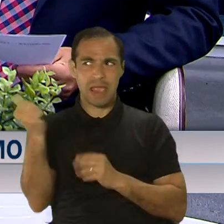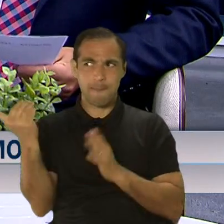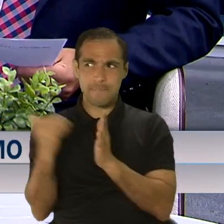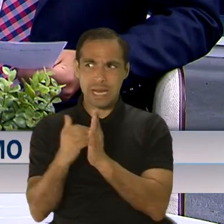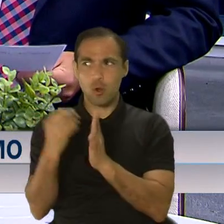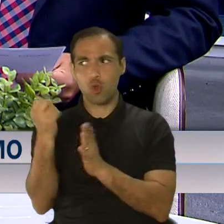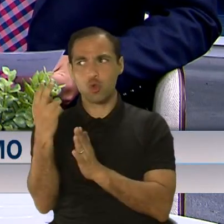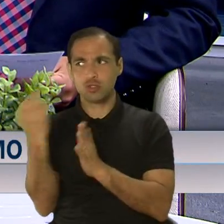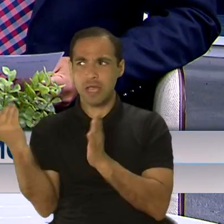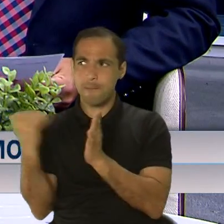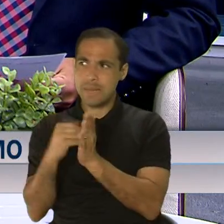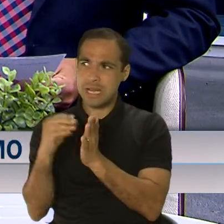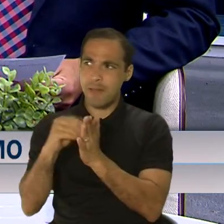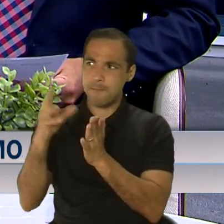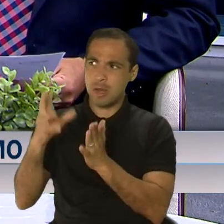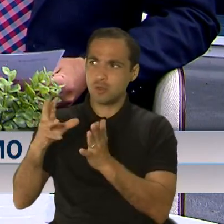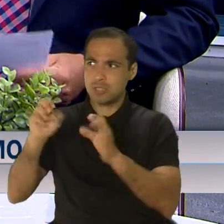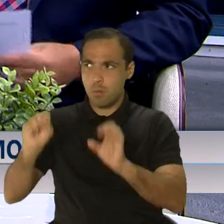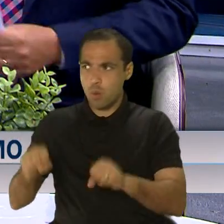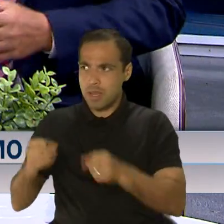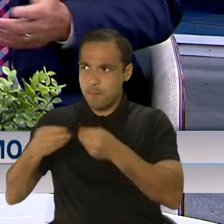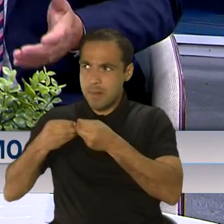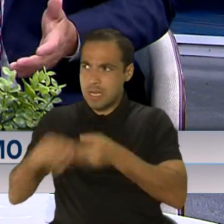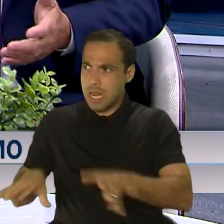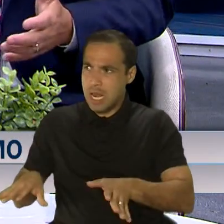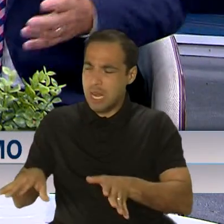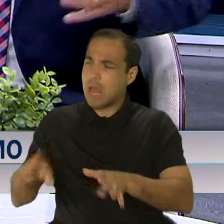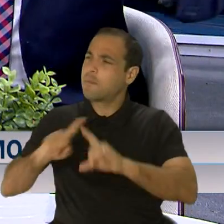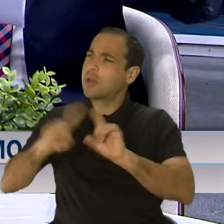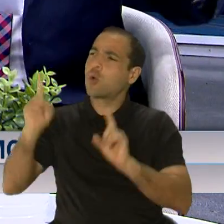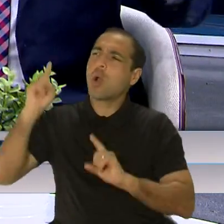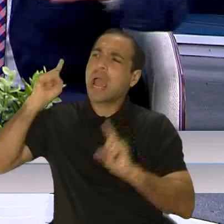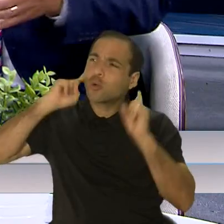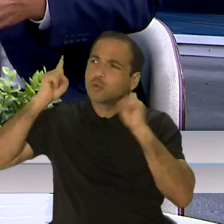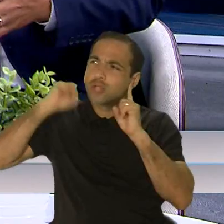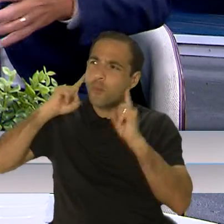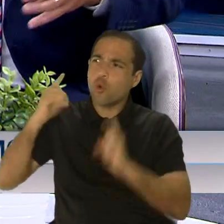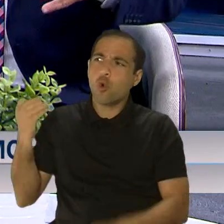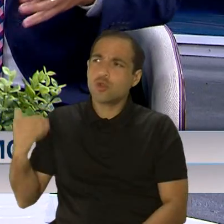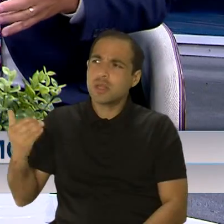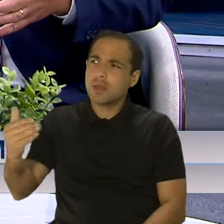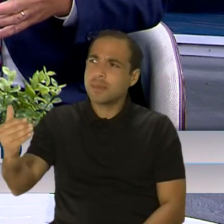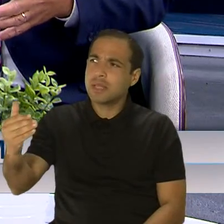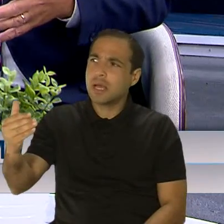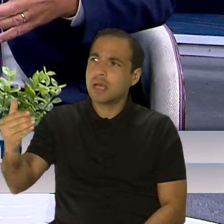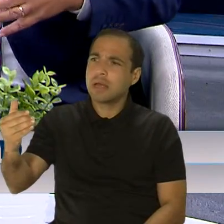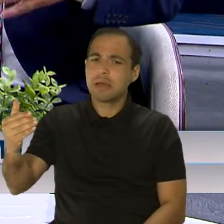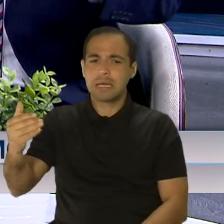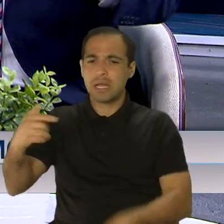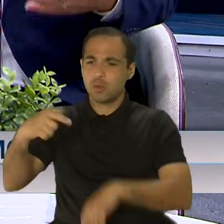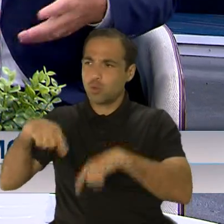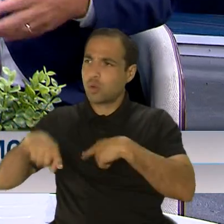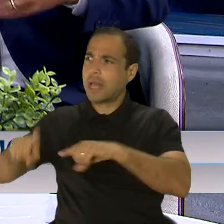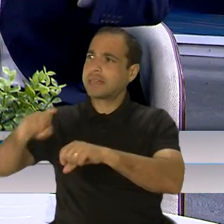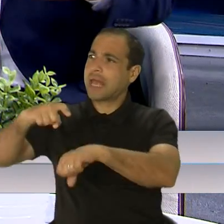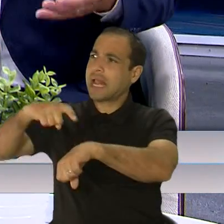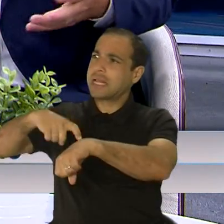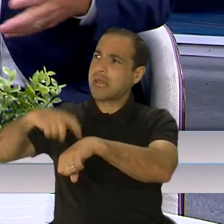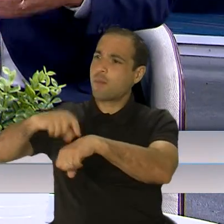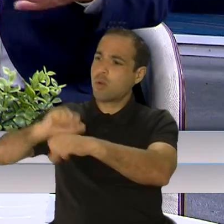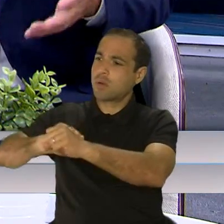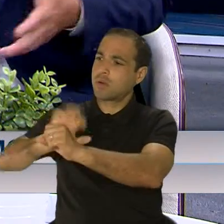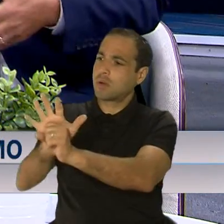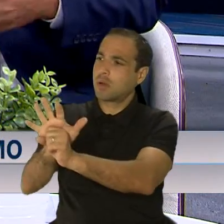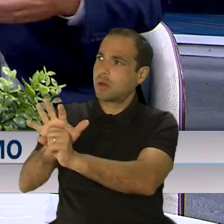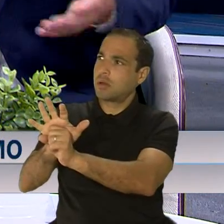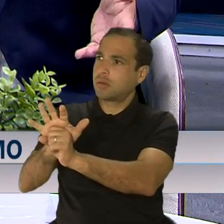cuando escuchamos constantemente de la pandemia hacia acá, en la era post-pandemia, que básicamente el salario